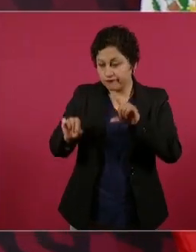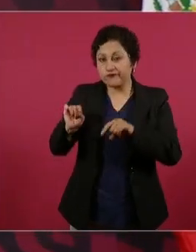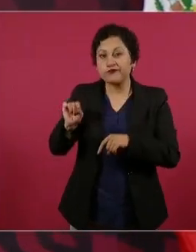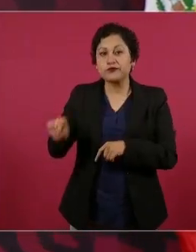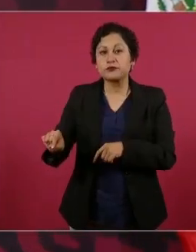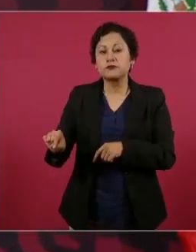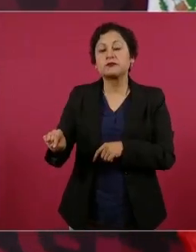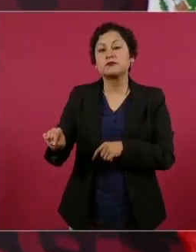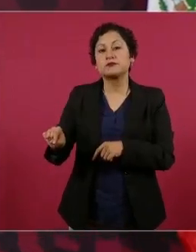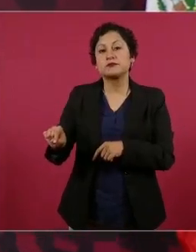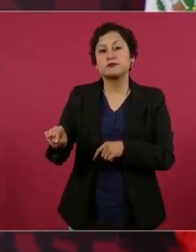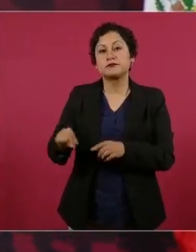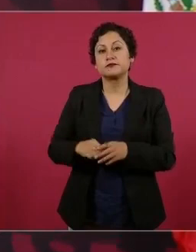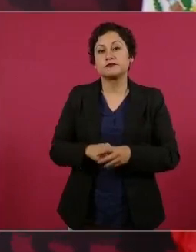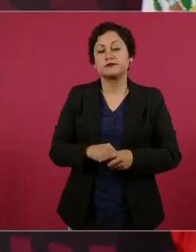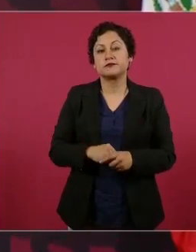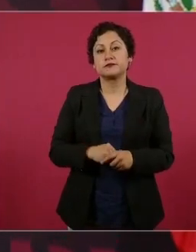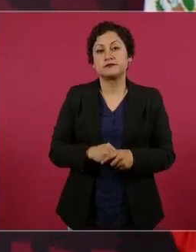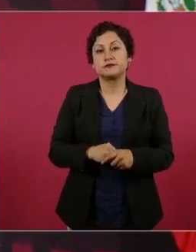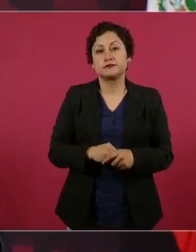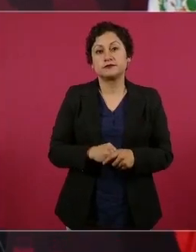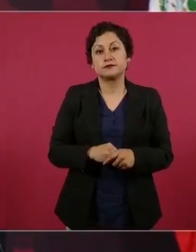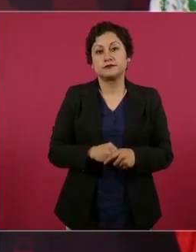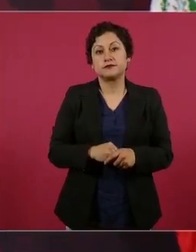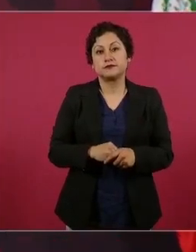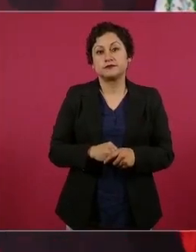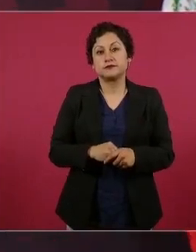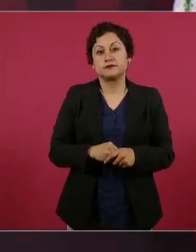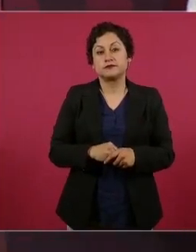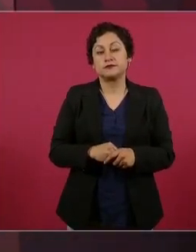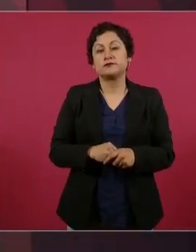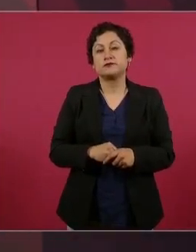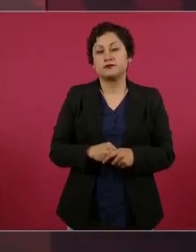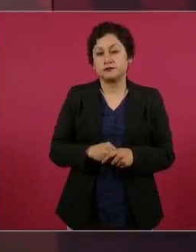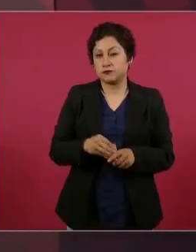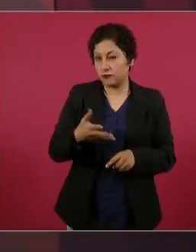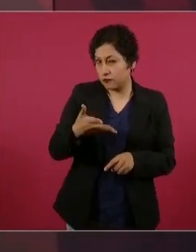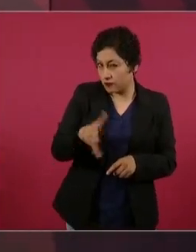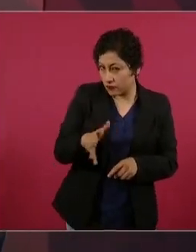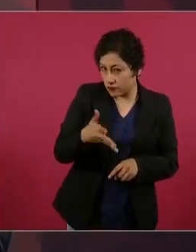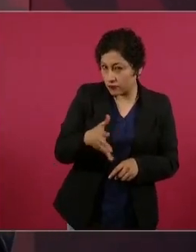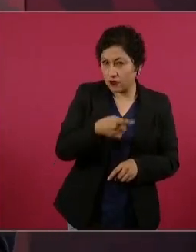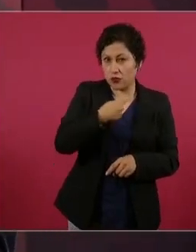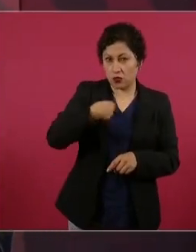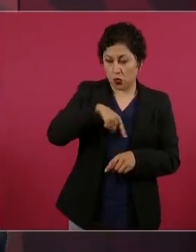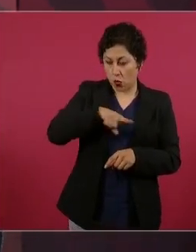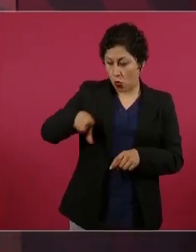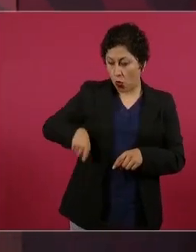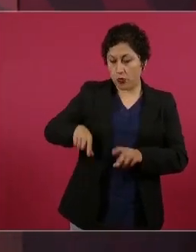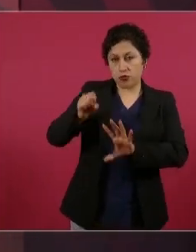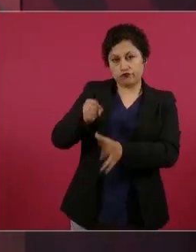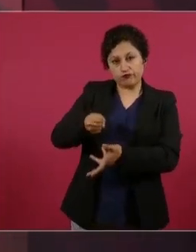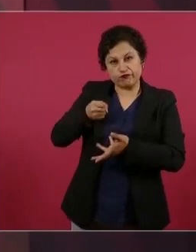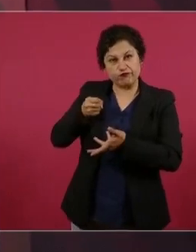se está llevando a cabo una inversión pública como nunca